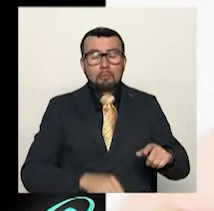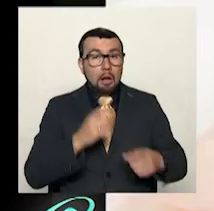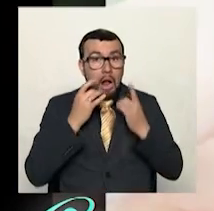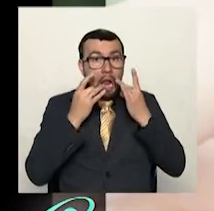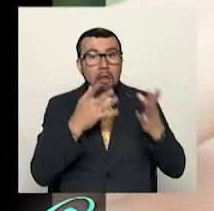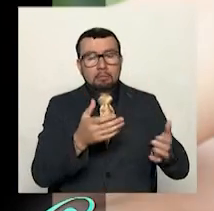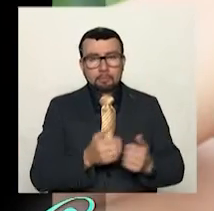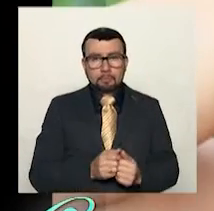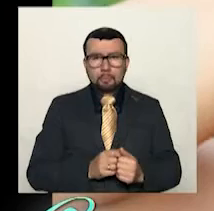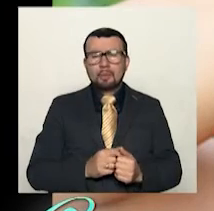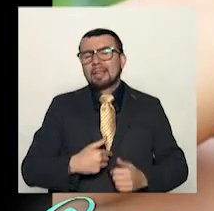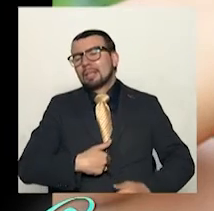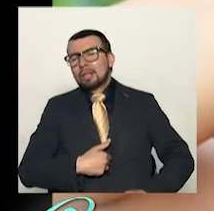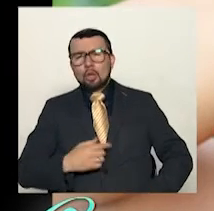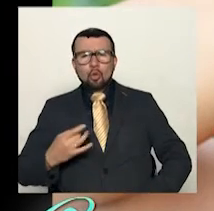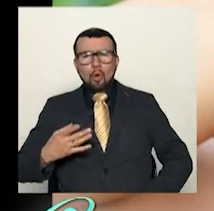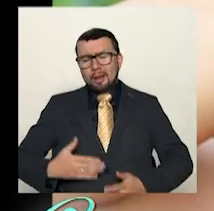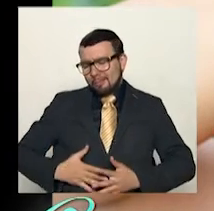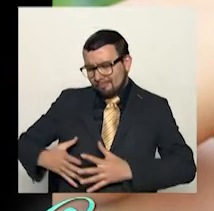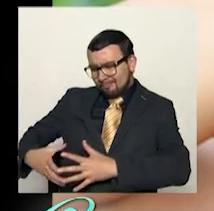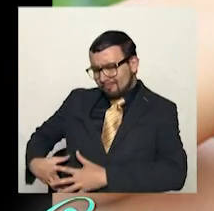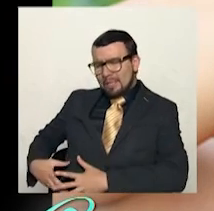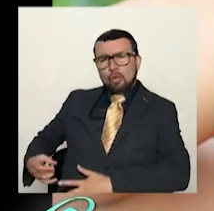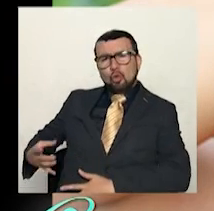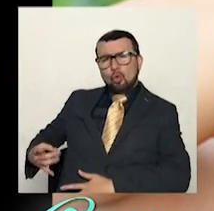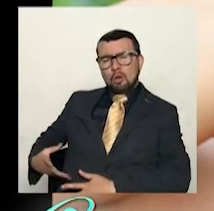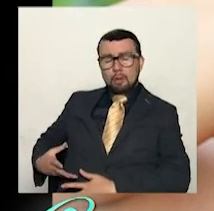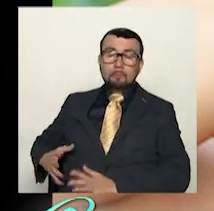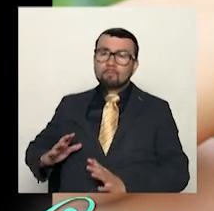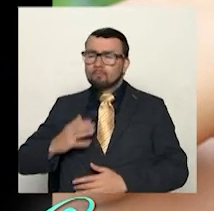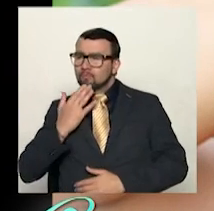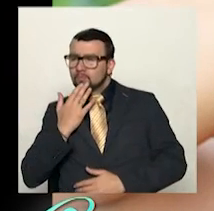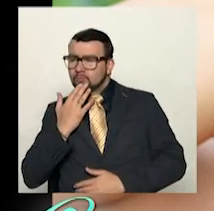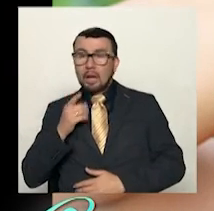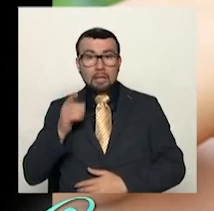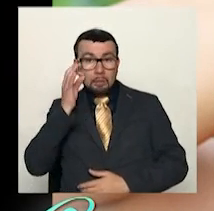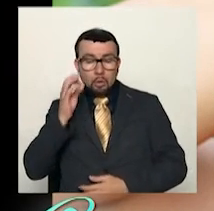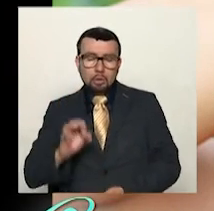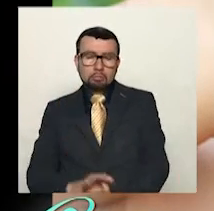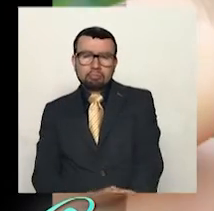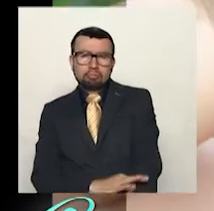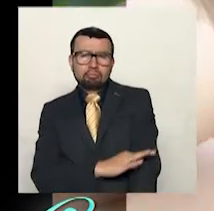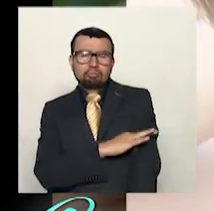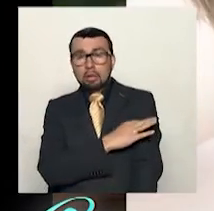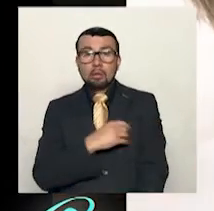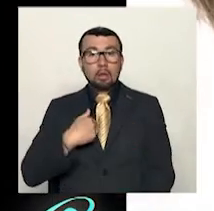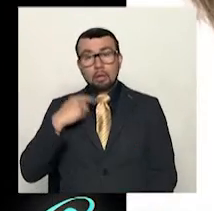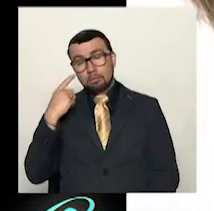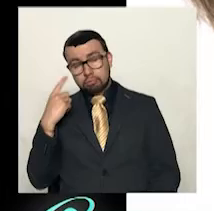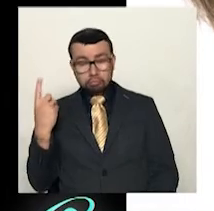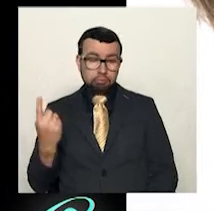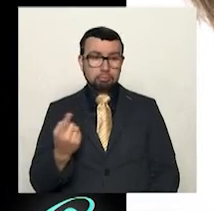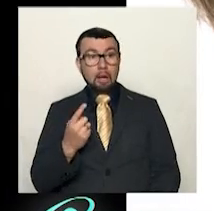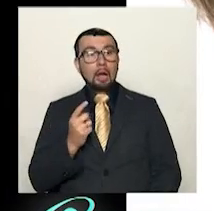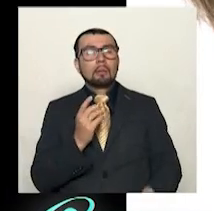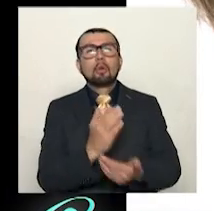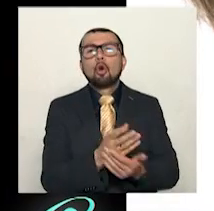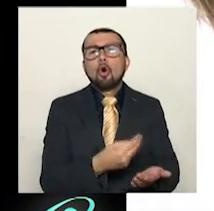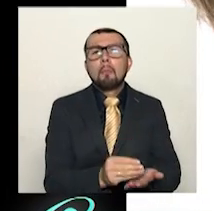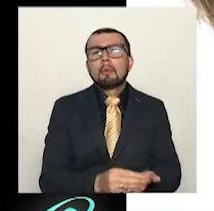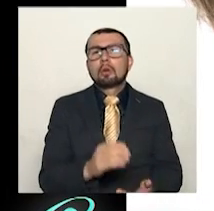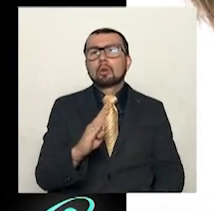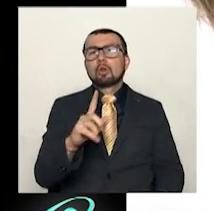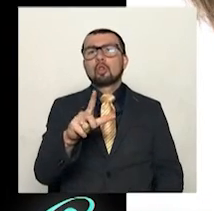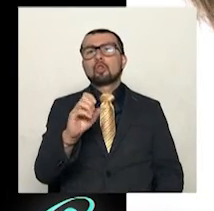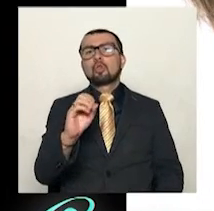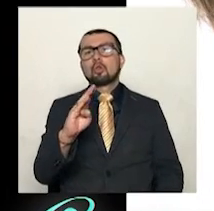Que es que me duele por acá, por el lado derecho, entonces la gente se va a tomar, eso debe ser colesterol, tengo mareo, y se van a comprar lobastatinas que ya